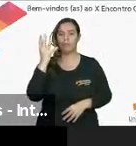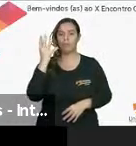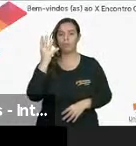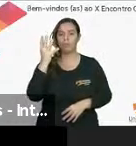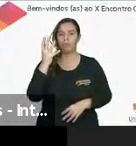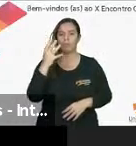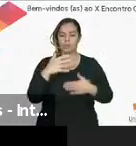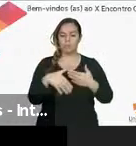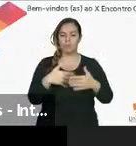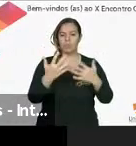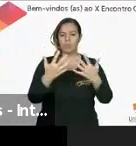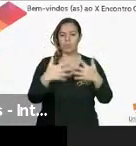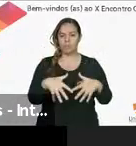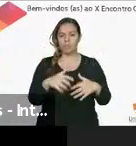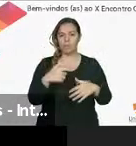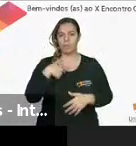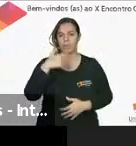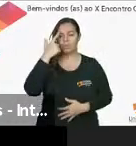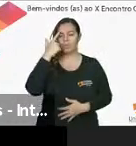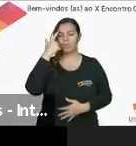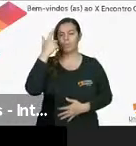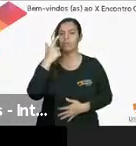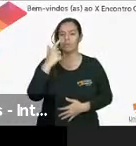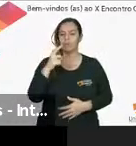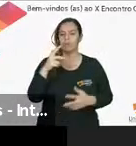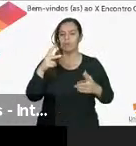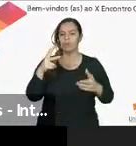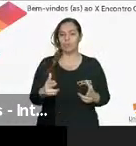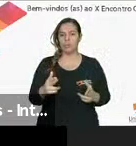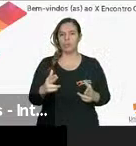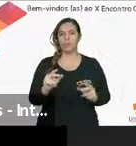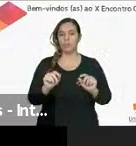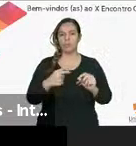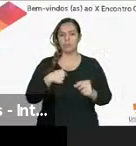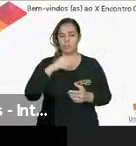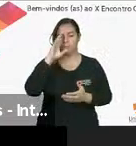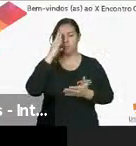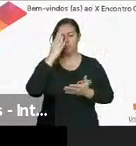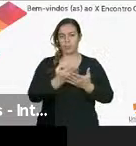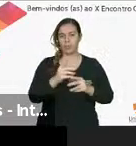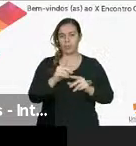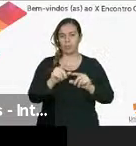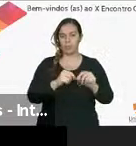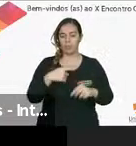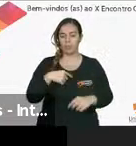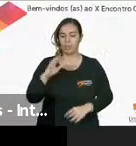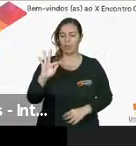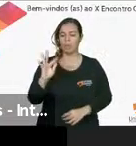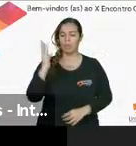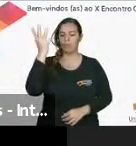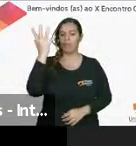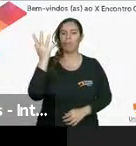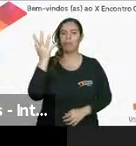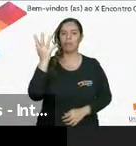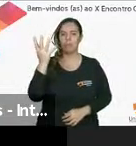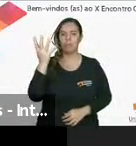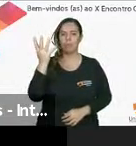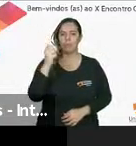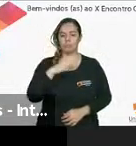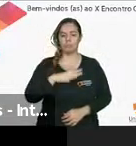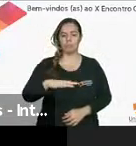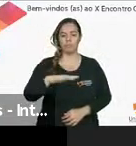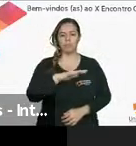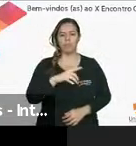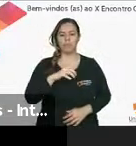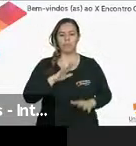más oculto. Yo pensaría de esta manera, yo creo que uno pudiera decir que el fenómeno, en términos muy estrictos, lo